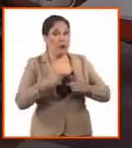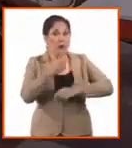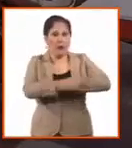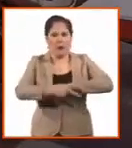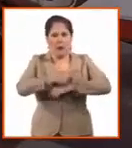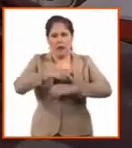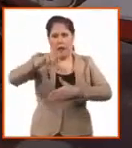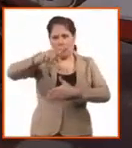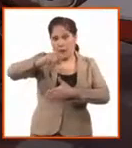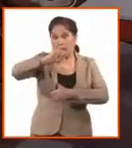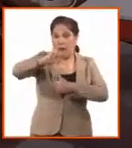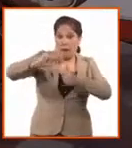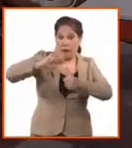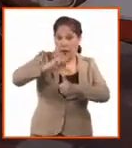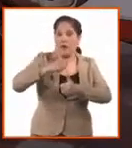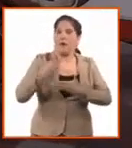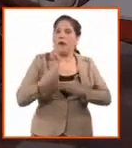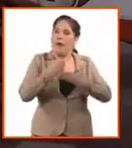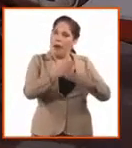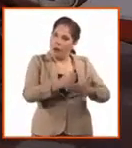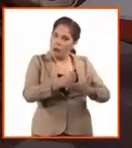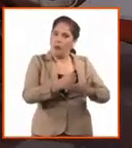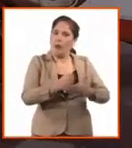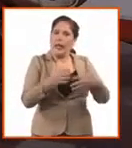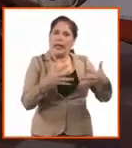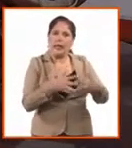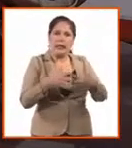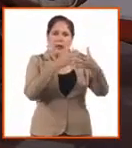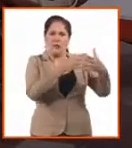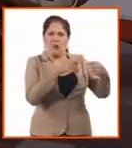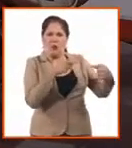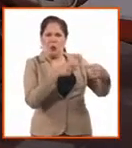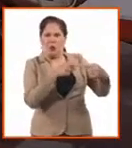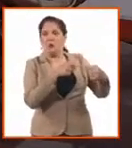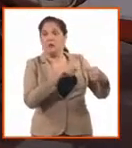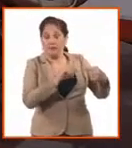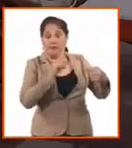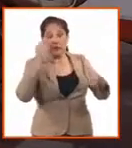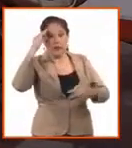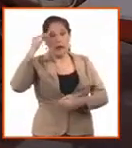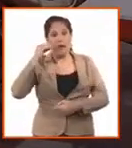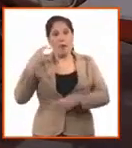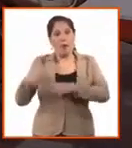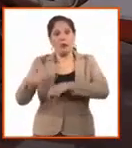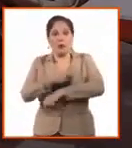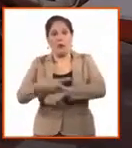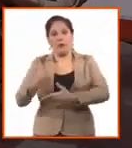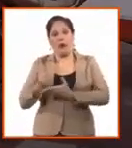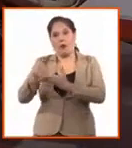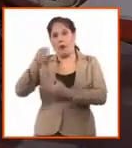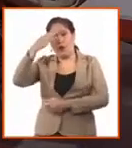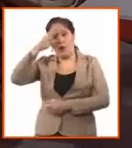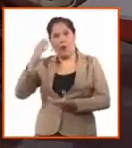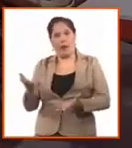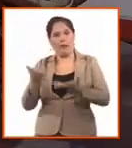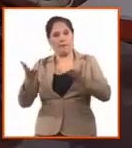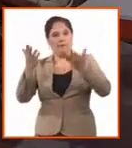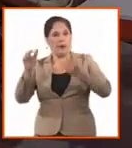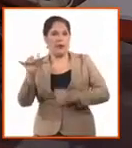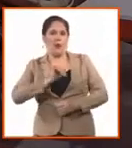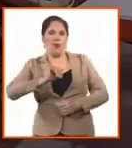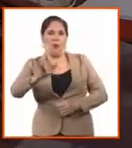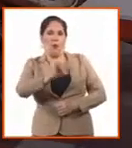esa mirada que a veces nuestras propias realidades duras las